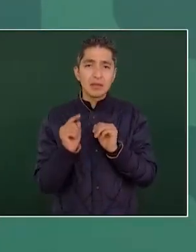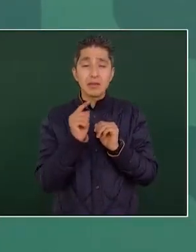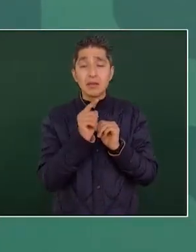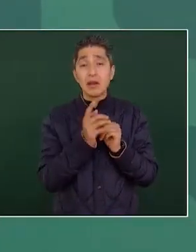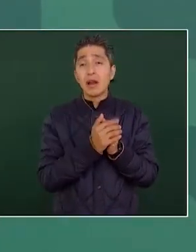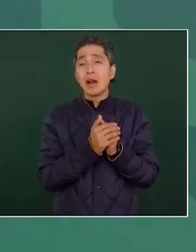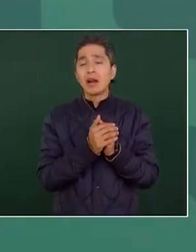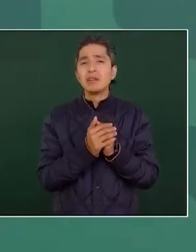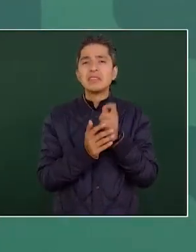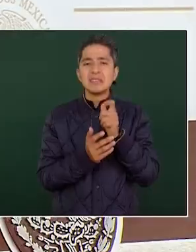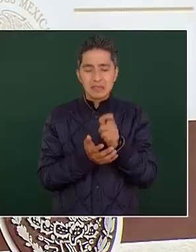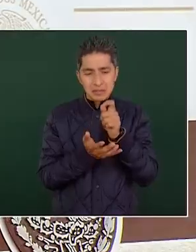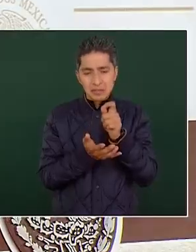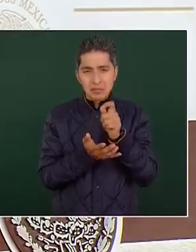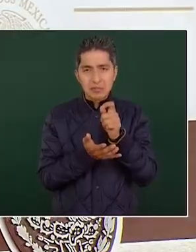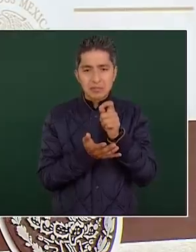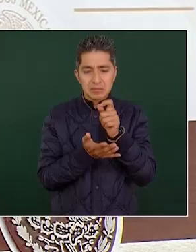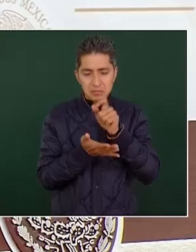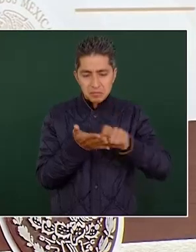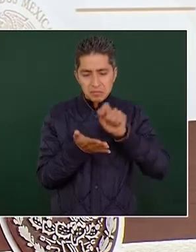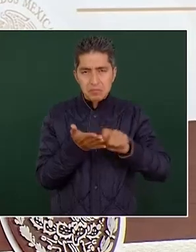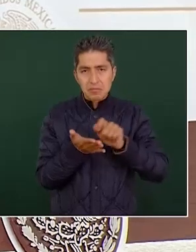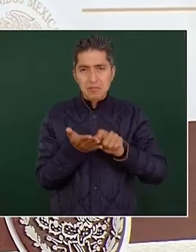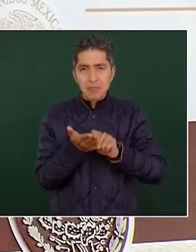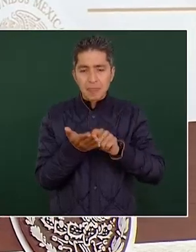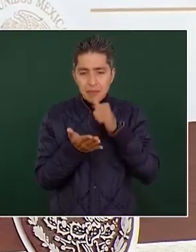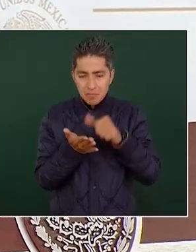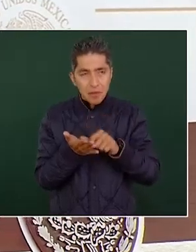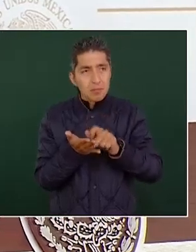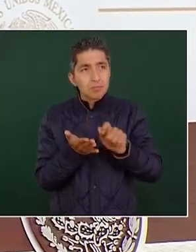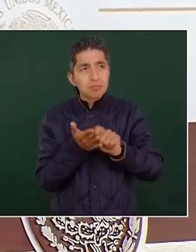en un escrito que le envía a Jesús. ¿Sí?